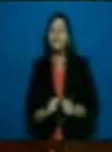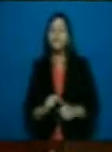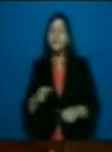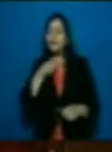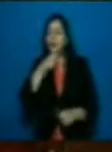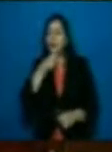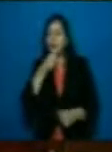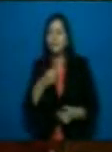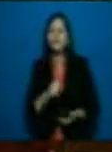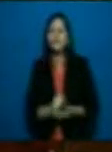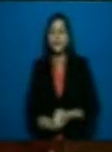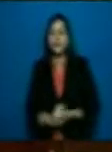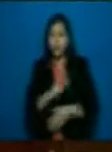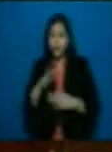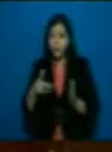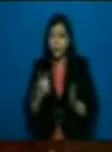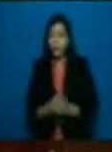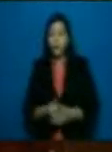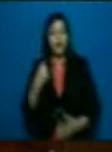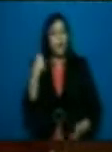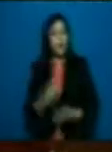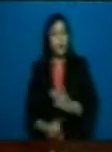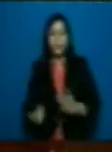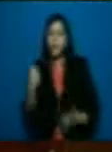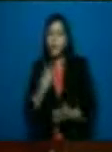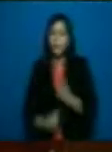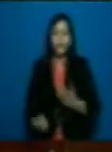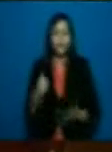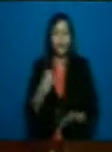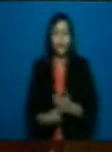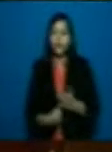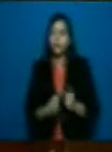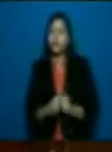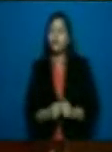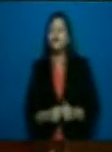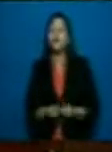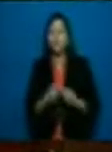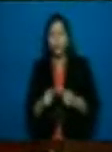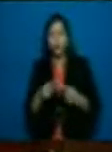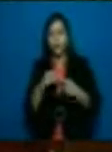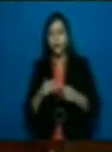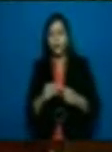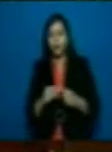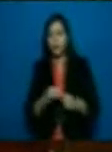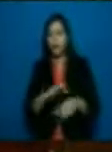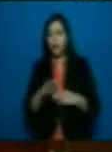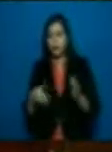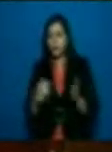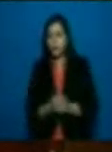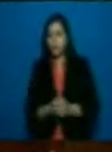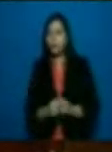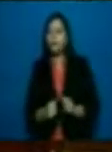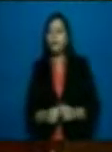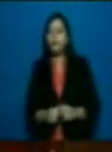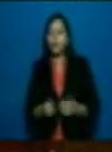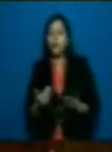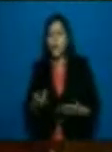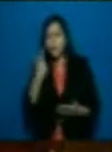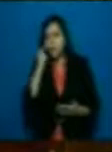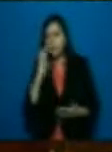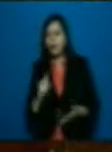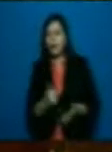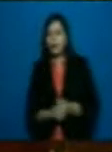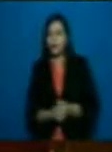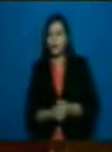fortalecer a cualquier esfuerzo regional especialmente aquellos que promuevan la armonización